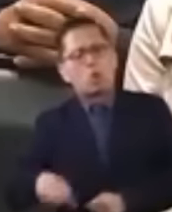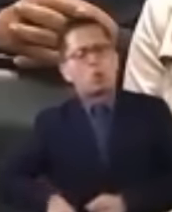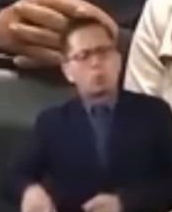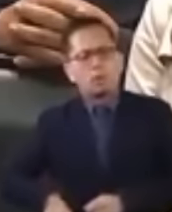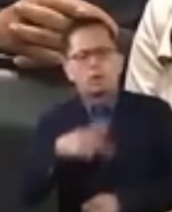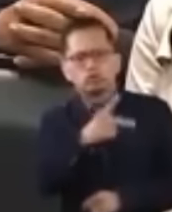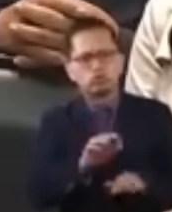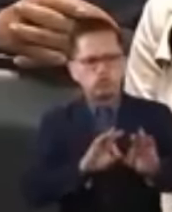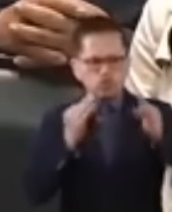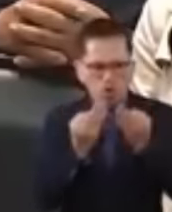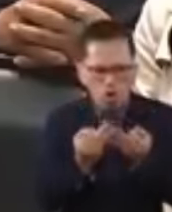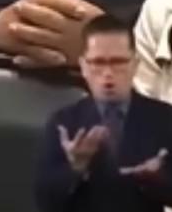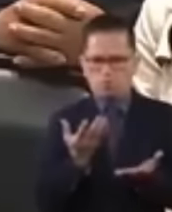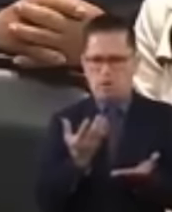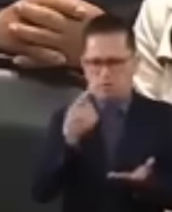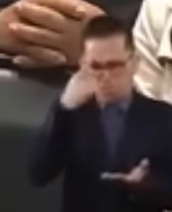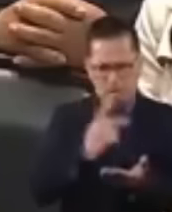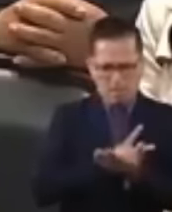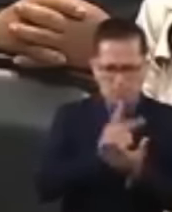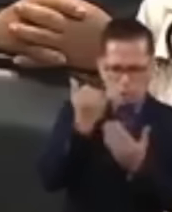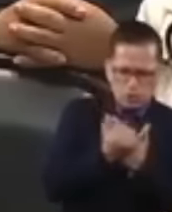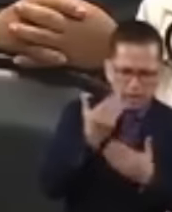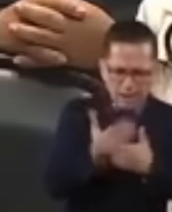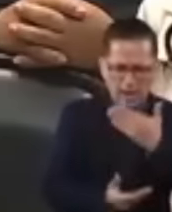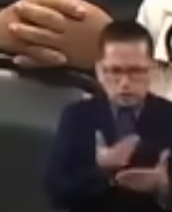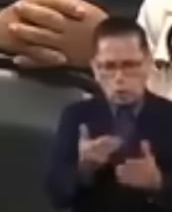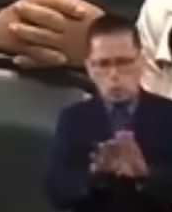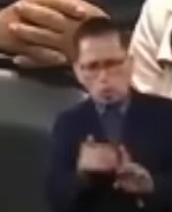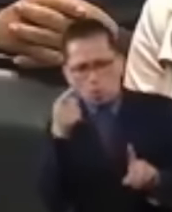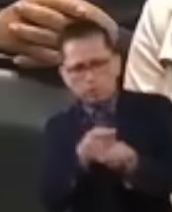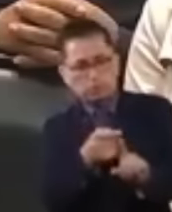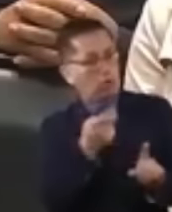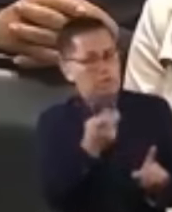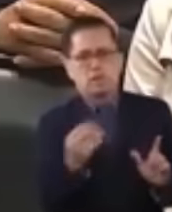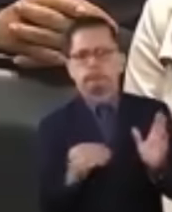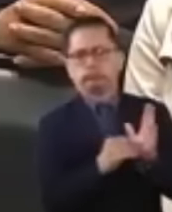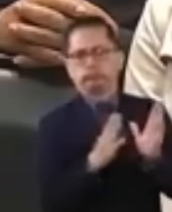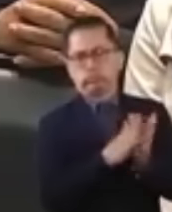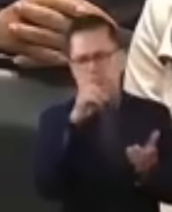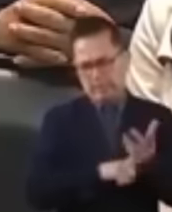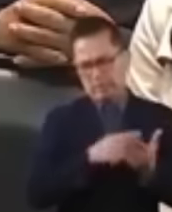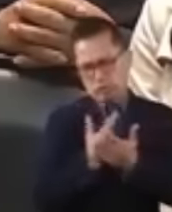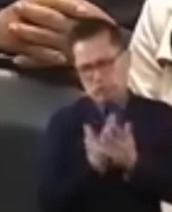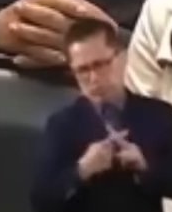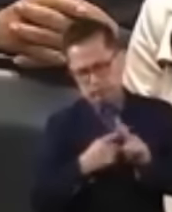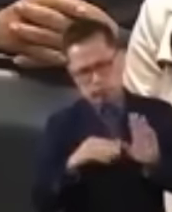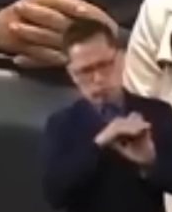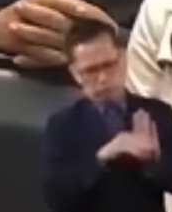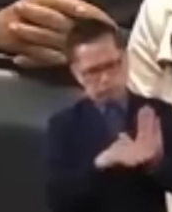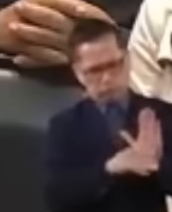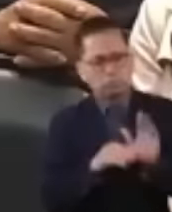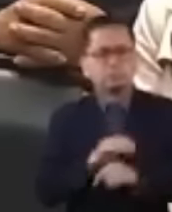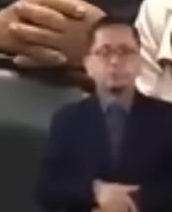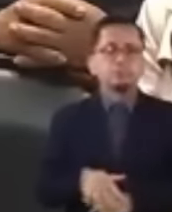públicas de un proyecto de gobierno, y el pueblo de México votó por la Cuarta Transformación, votó por Claudia